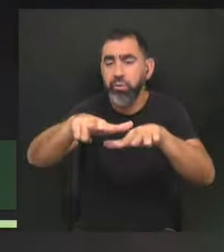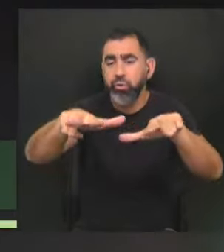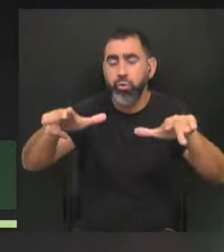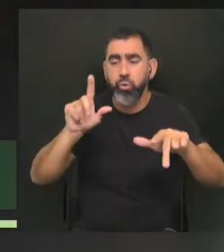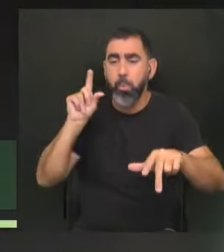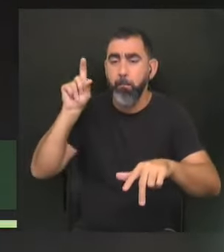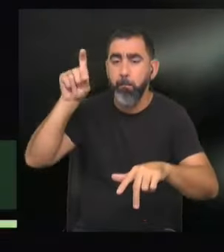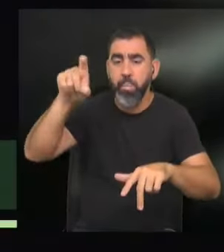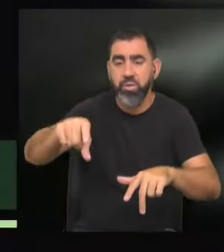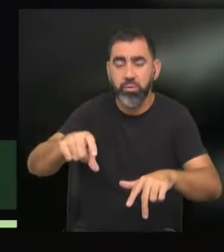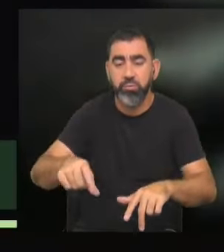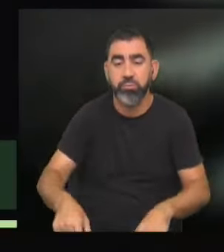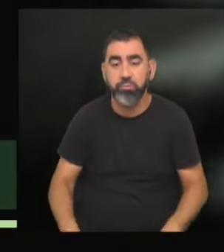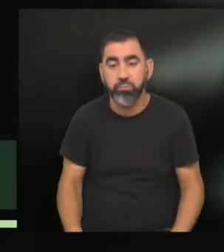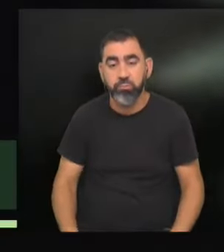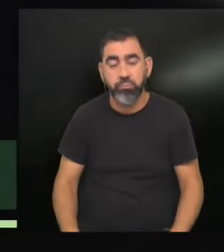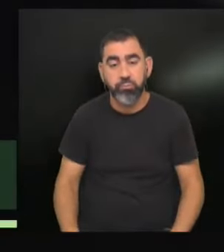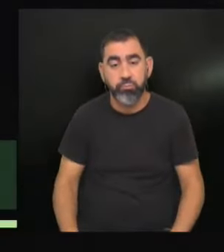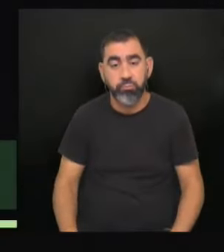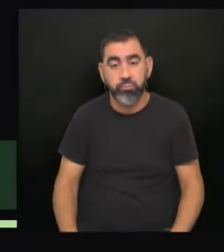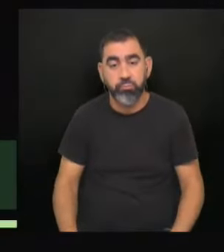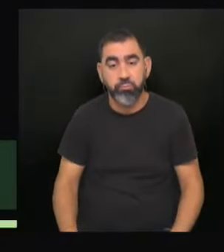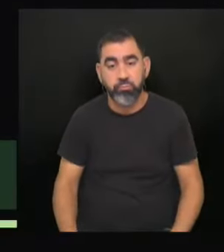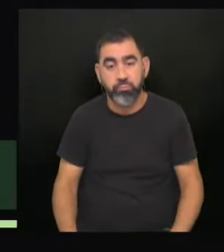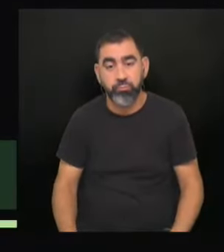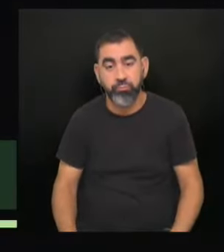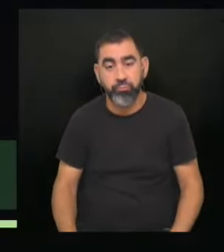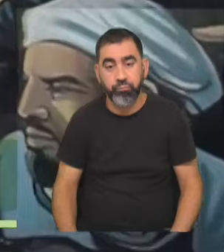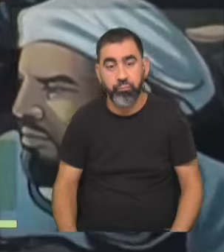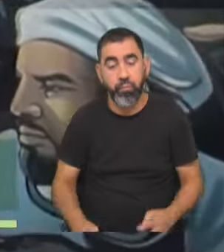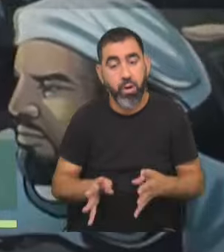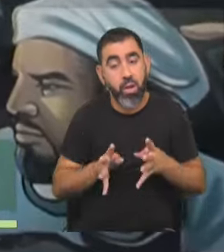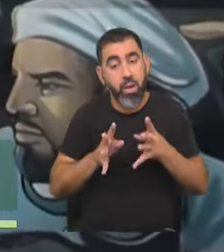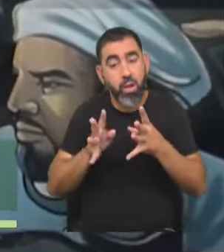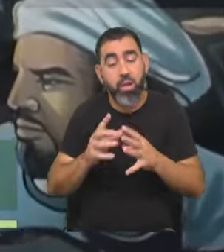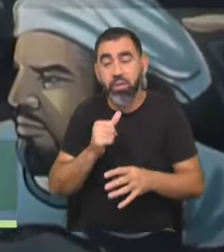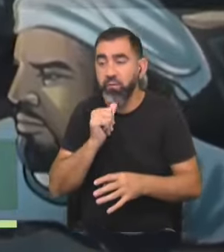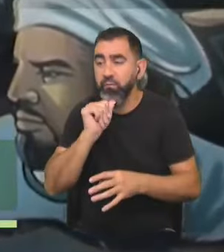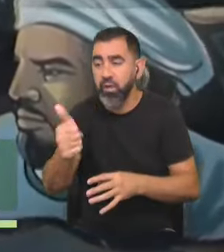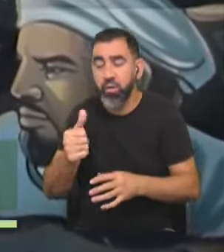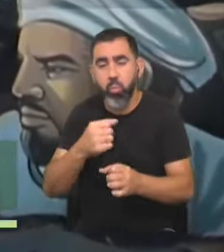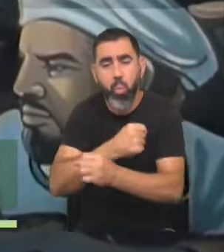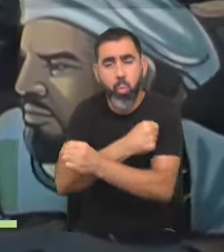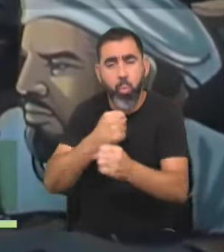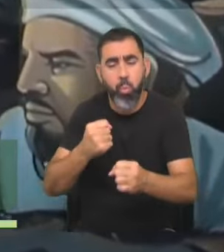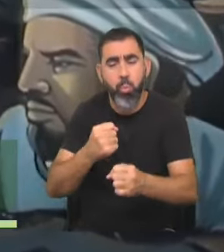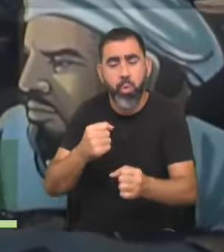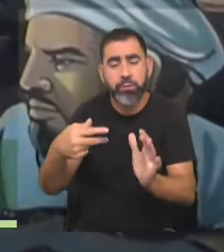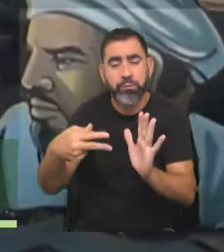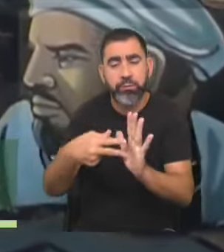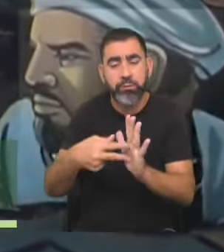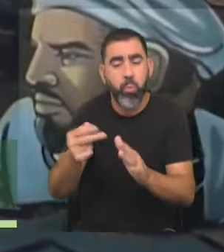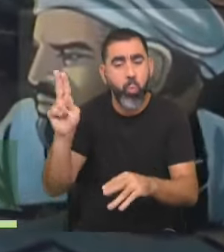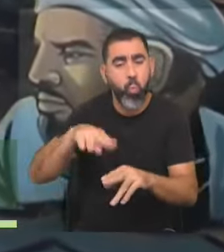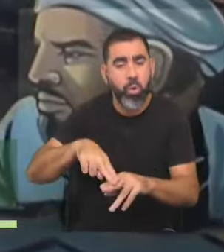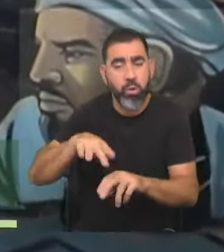balísticos y misiles de crucero lanzados desde Irán el ataque ha sido salía por un bombardeo en Siria en el que murieron